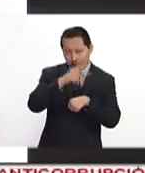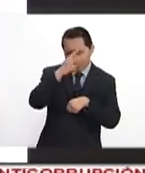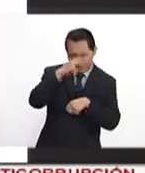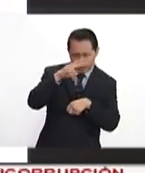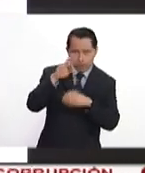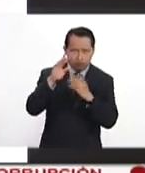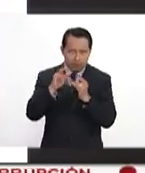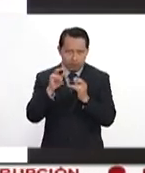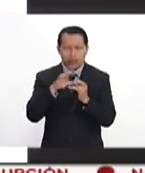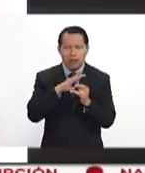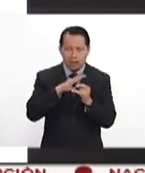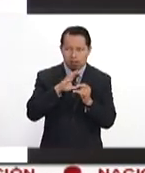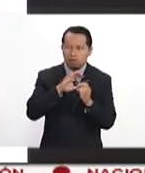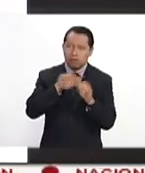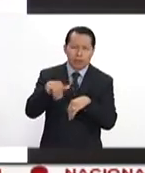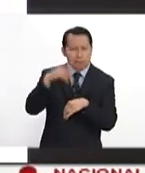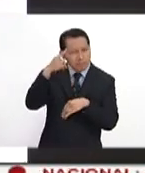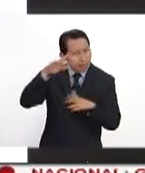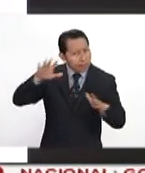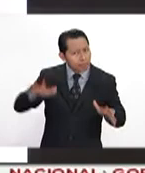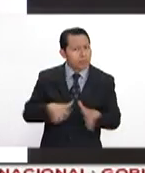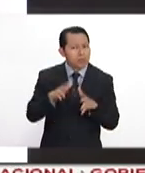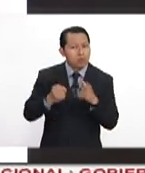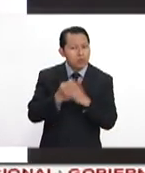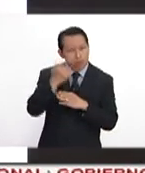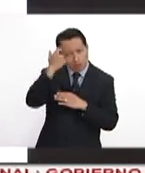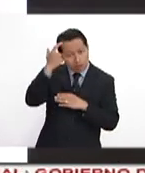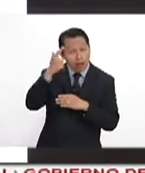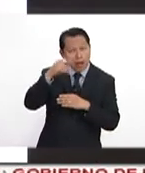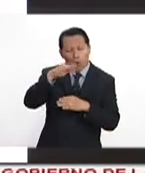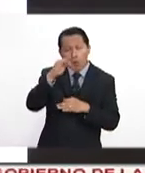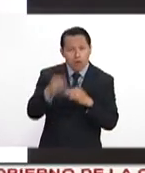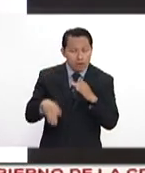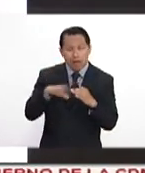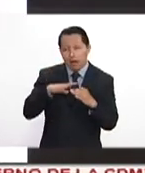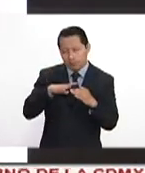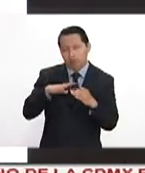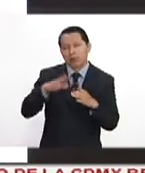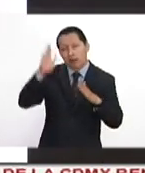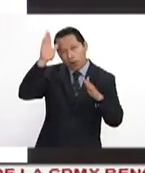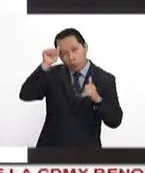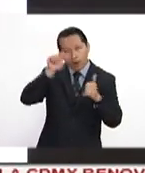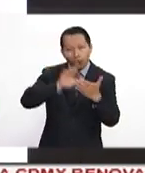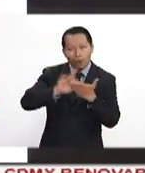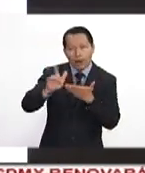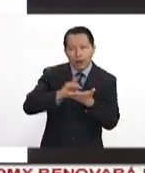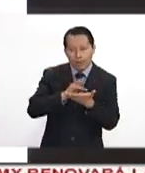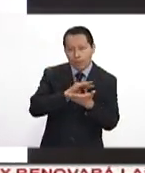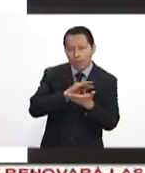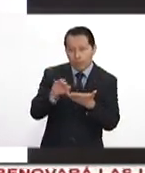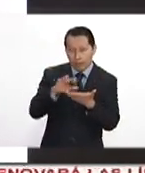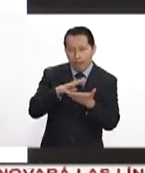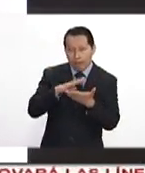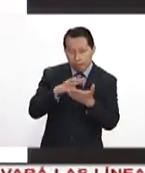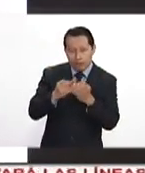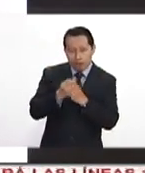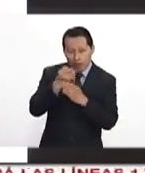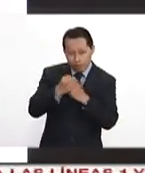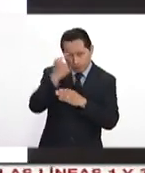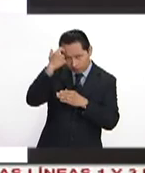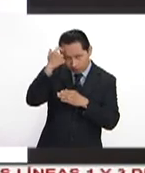Francia, para motivar la innovación, y al final se firmó un acuerdo de colaboración de innovación y de